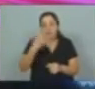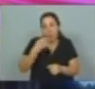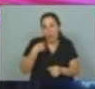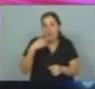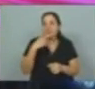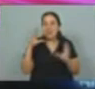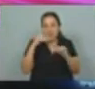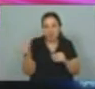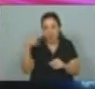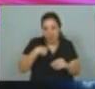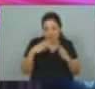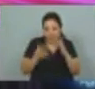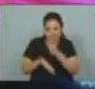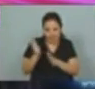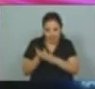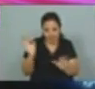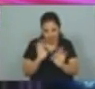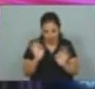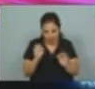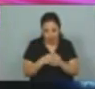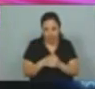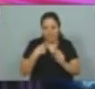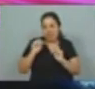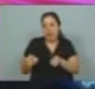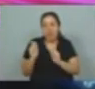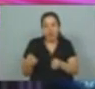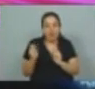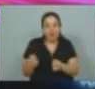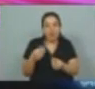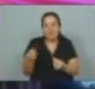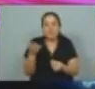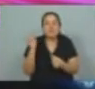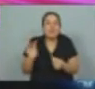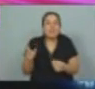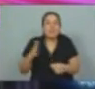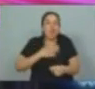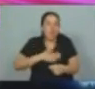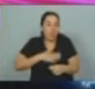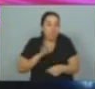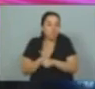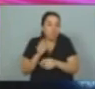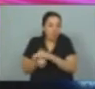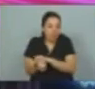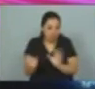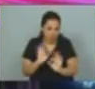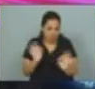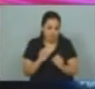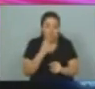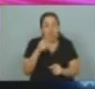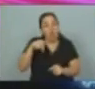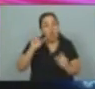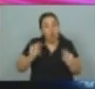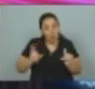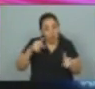en la calle y no había regalos porque sí, para tenerlas contentas. Y los chicos de hoy